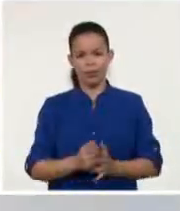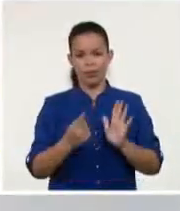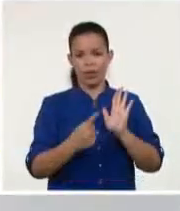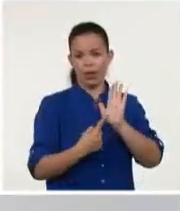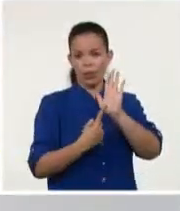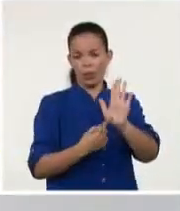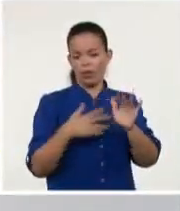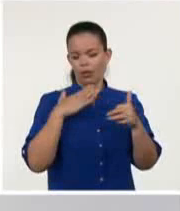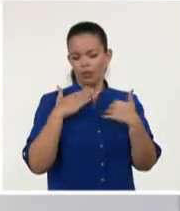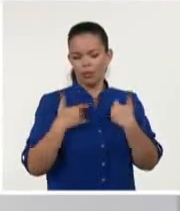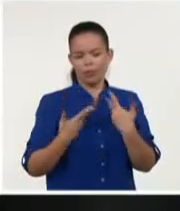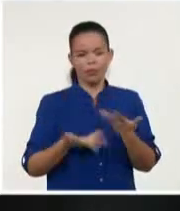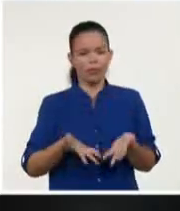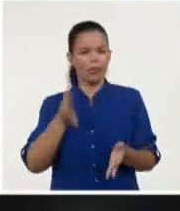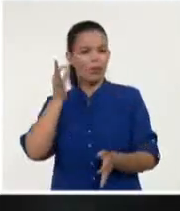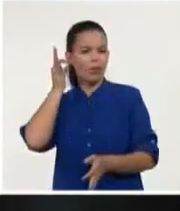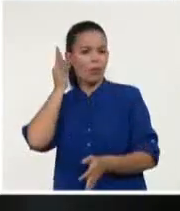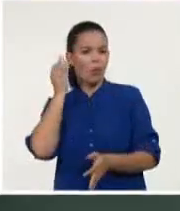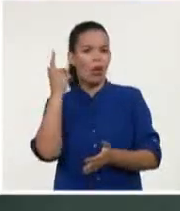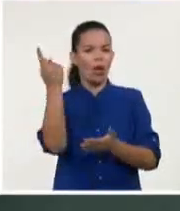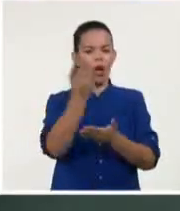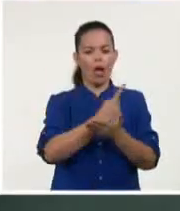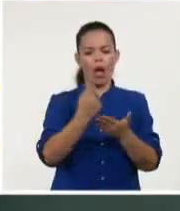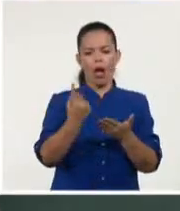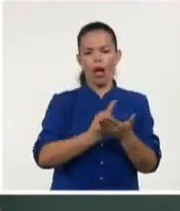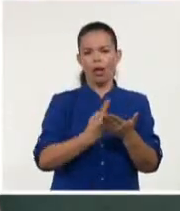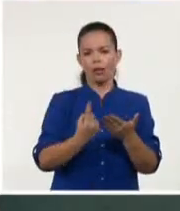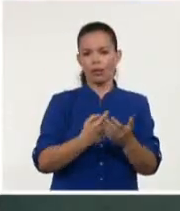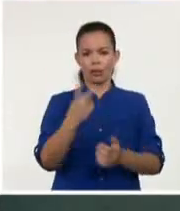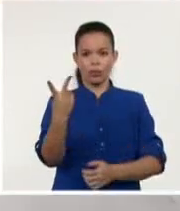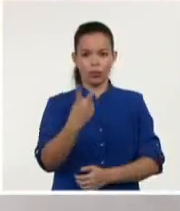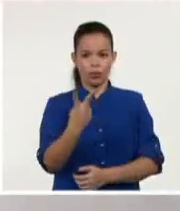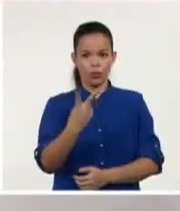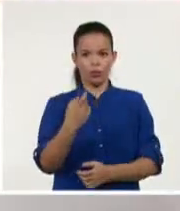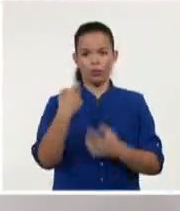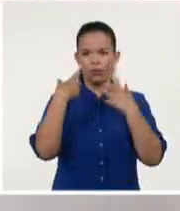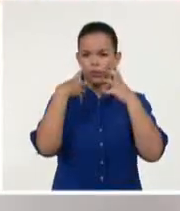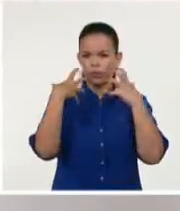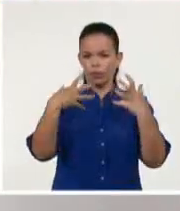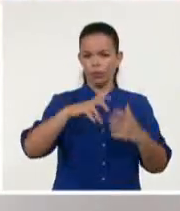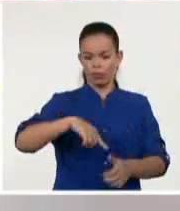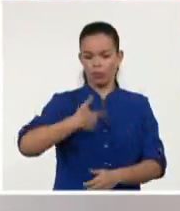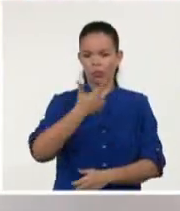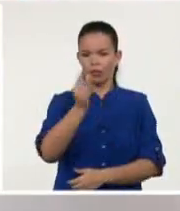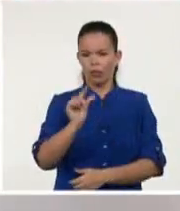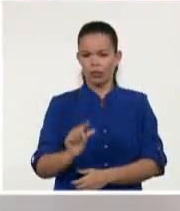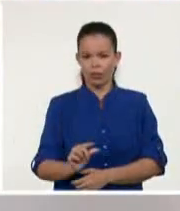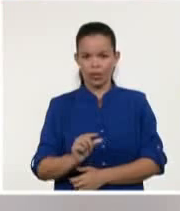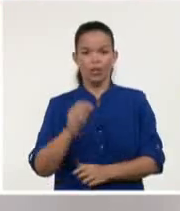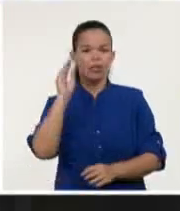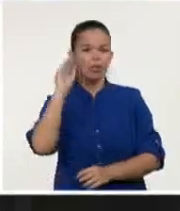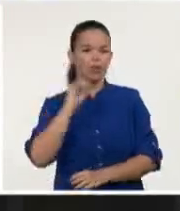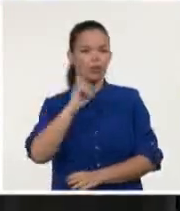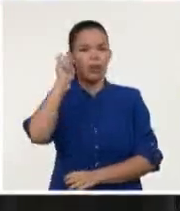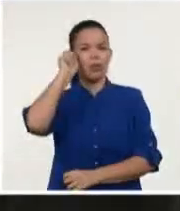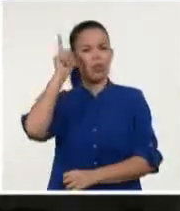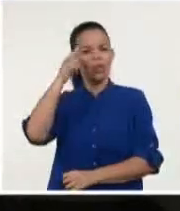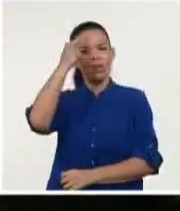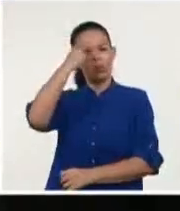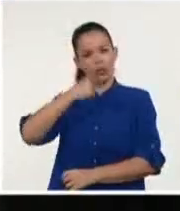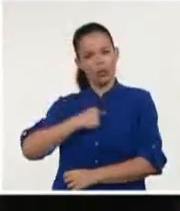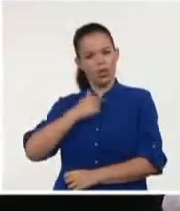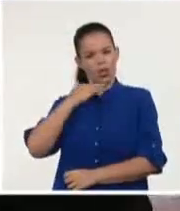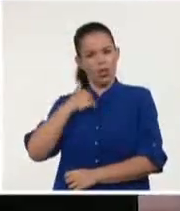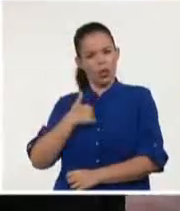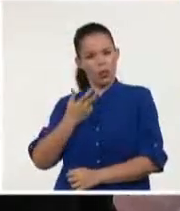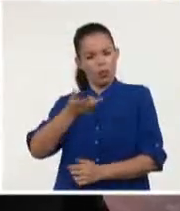través del arte. Dos artistas, Leonor Menes y May Reguera, desde sus vivencias personales, sus cosmovisiones y poéticas,